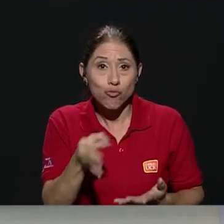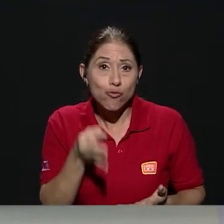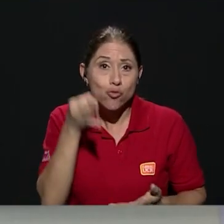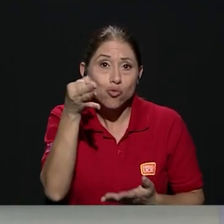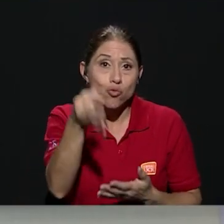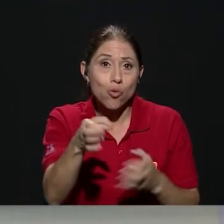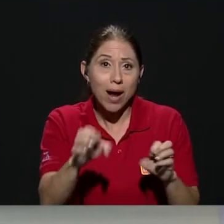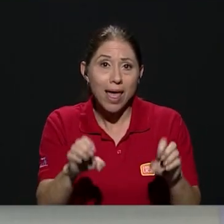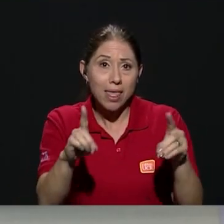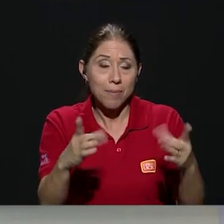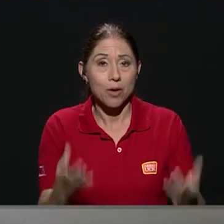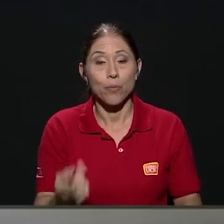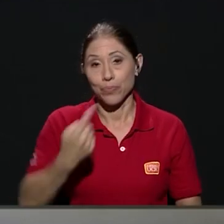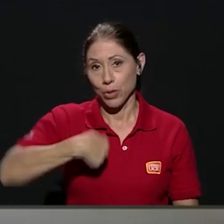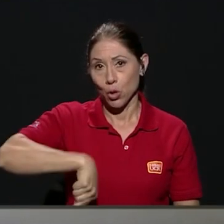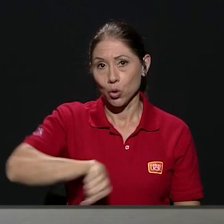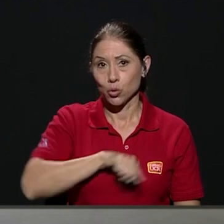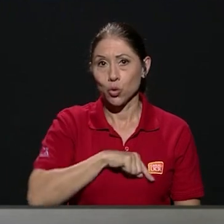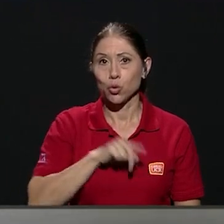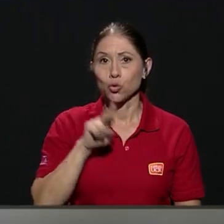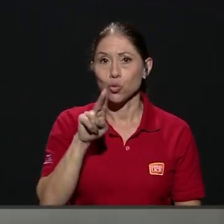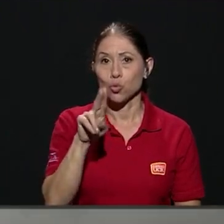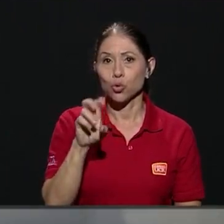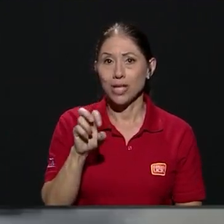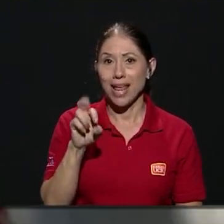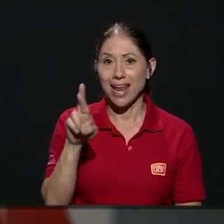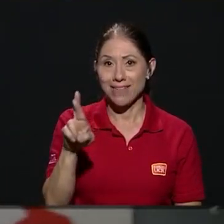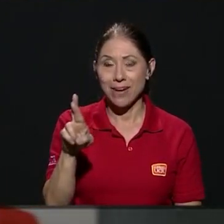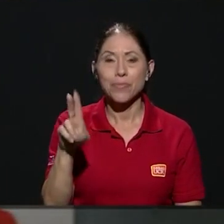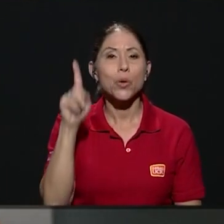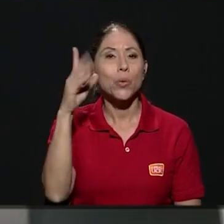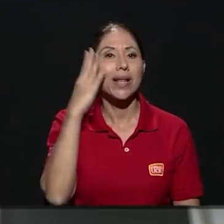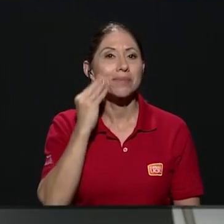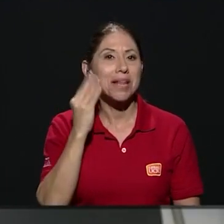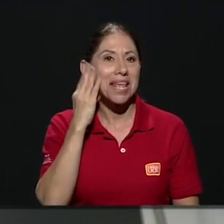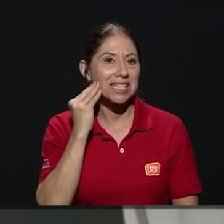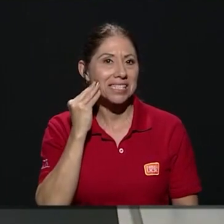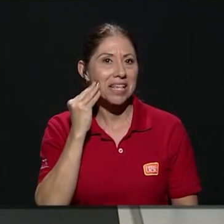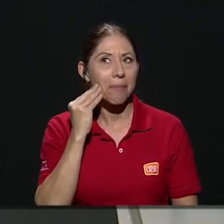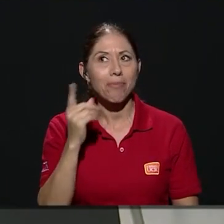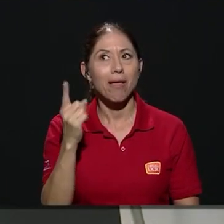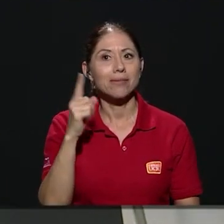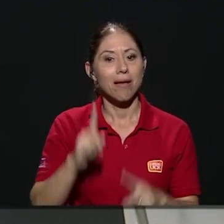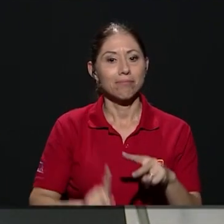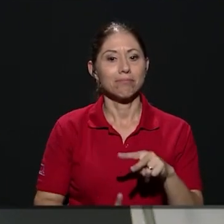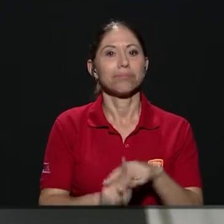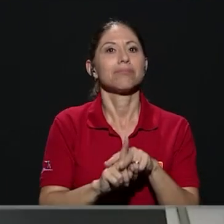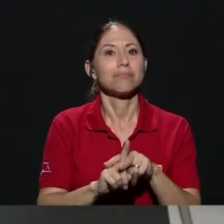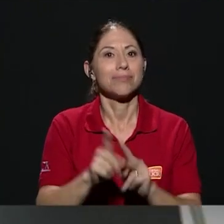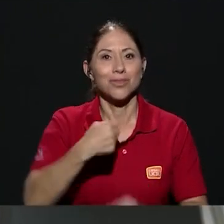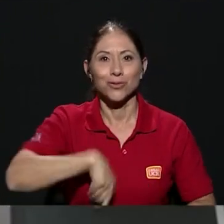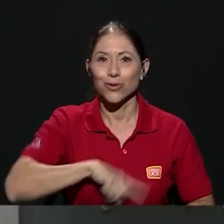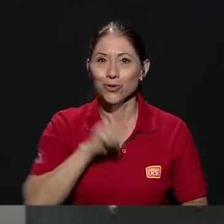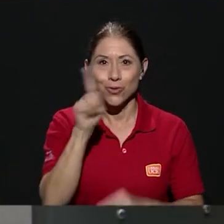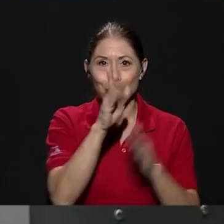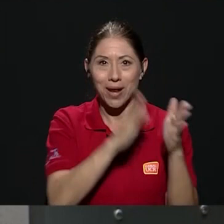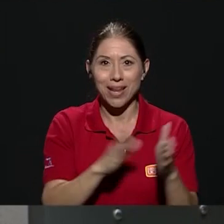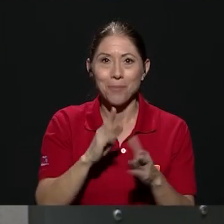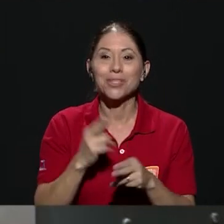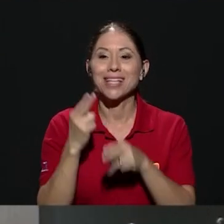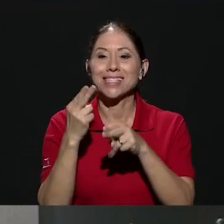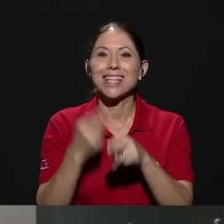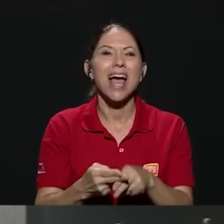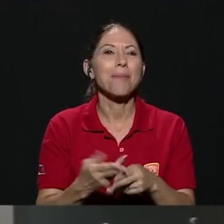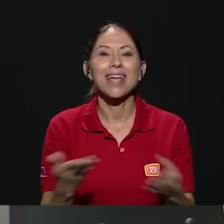Nosotros en la UCR tenemos una experiencia que surgió sin que lo planeáramos, ¿verdad? Que es lo que se llama